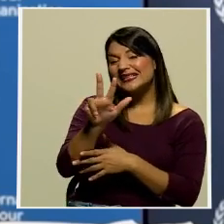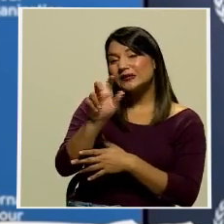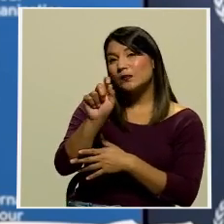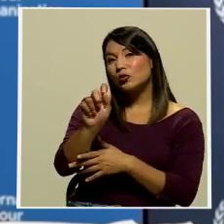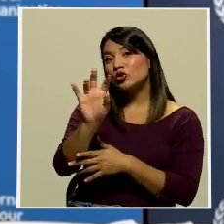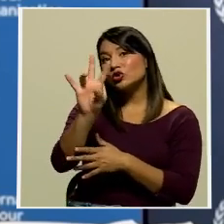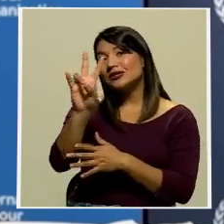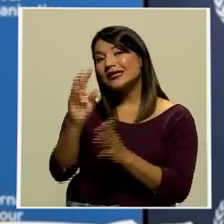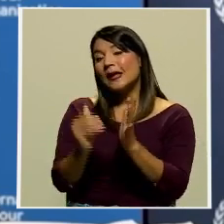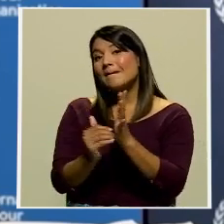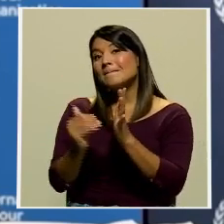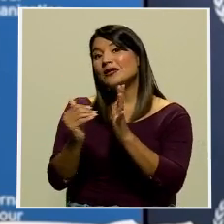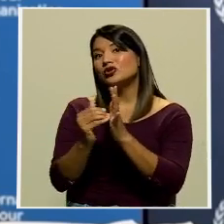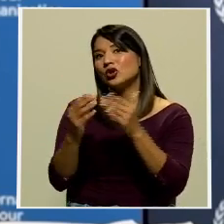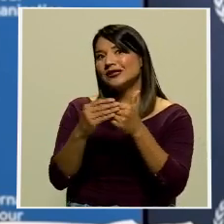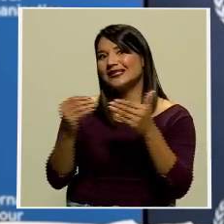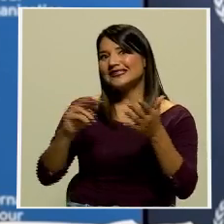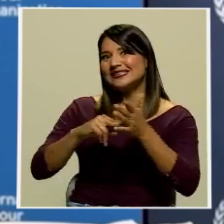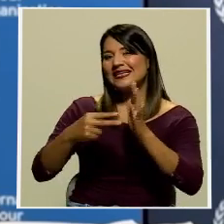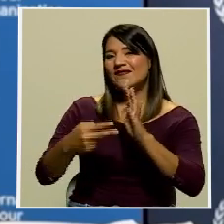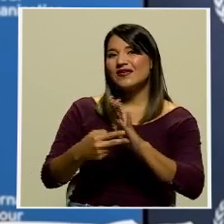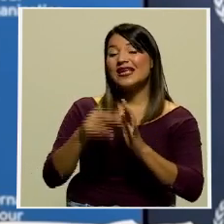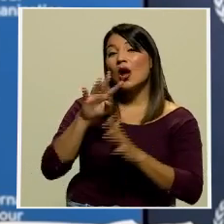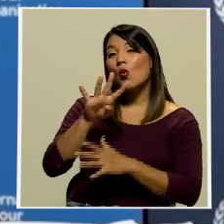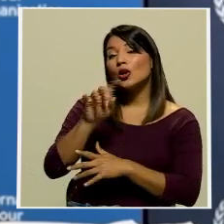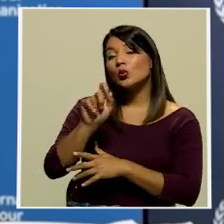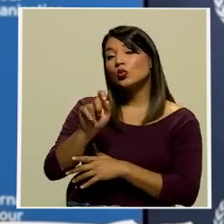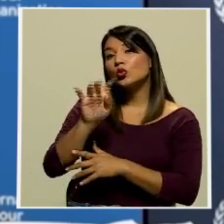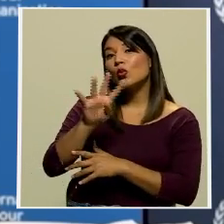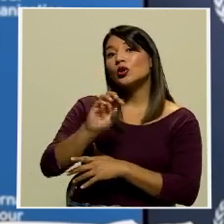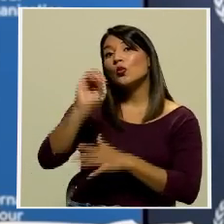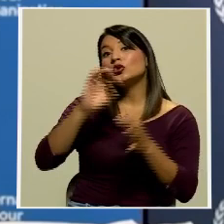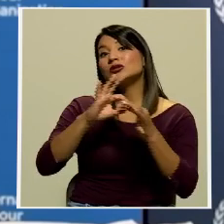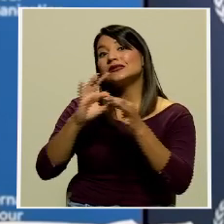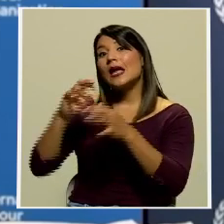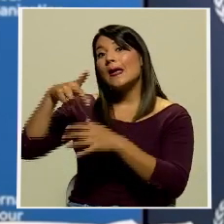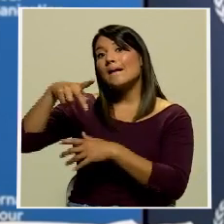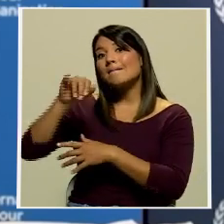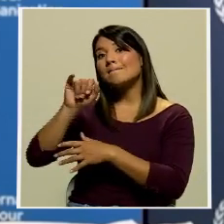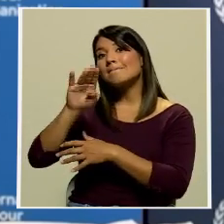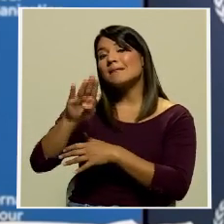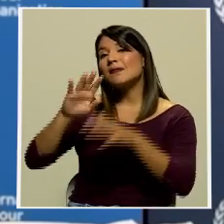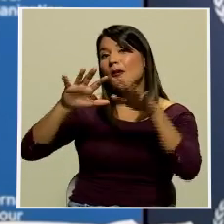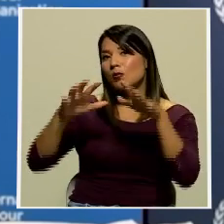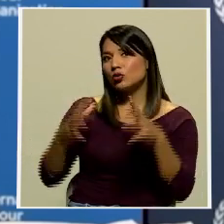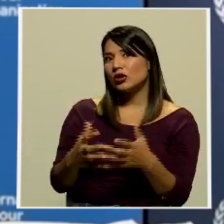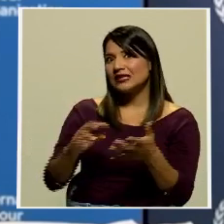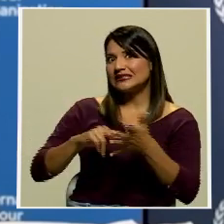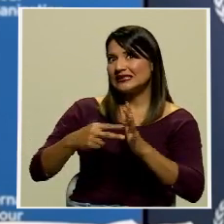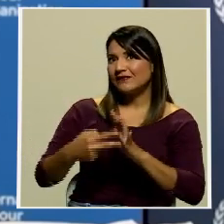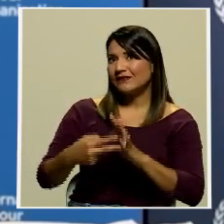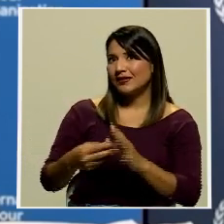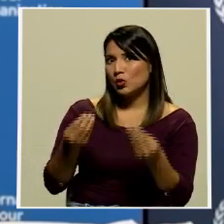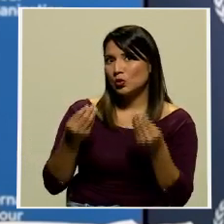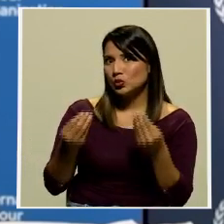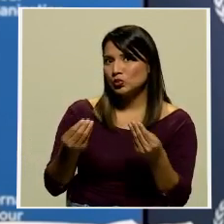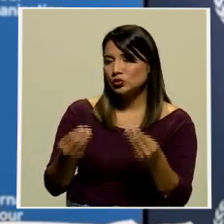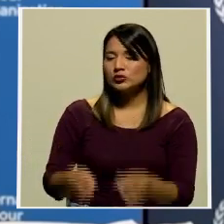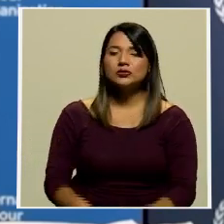de dólares y eso significa 4,4% del Producto Interior Bruto Global, una cifra extraordinaria.